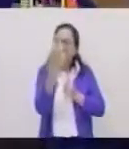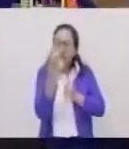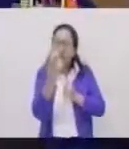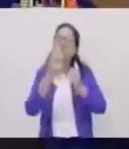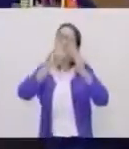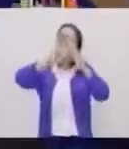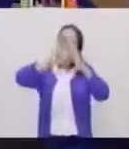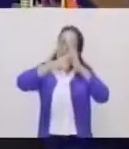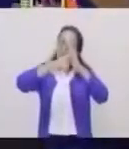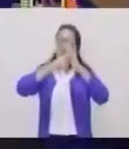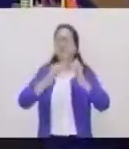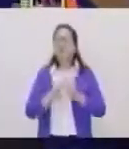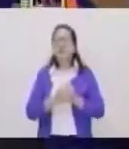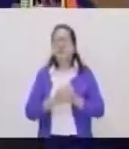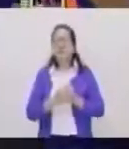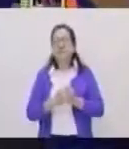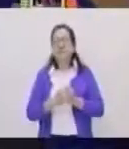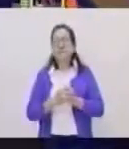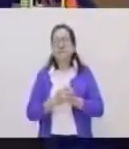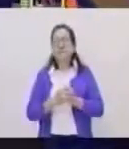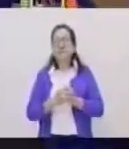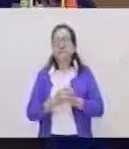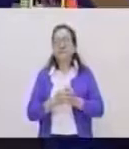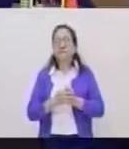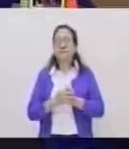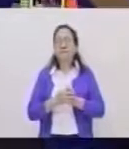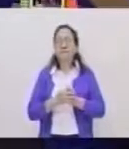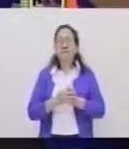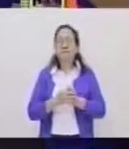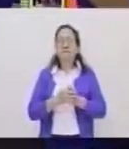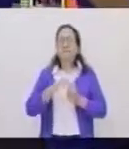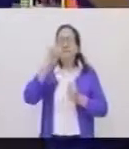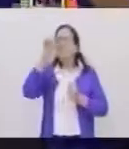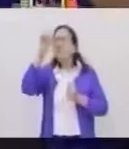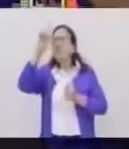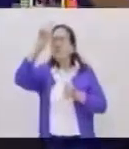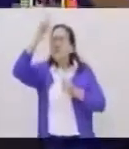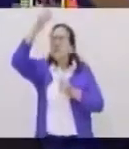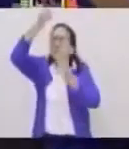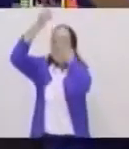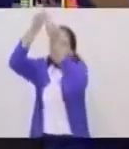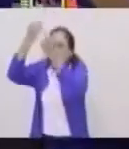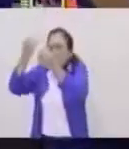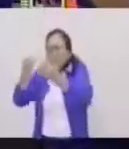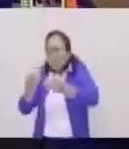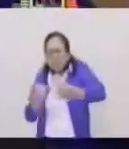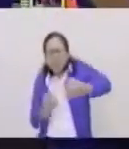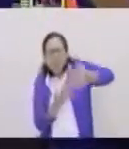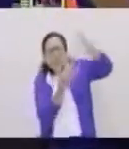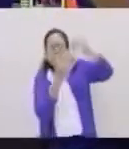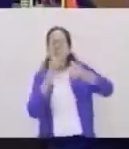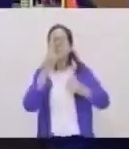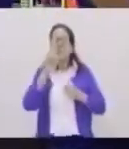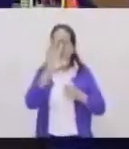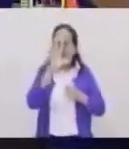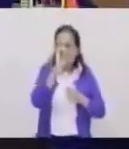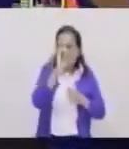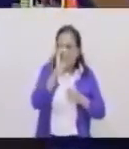y a partir de ahí iniciamos la siguiente medida. Sabemos que ya tenemos